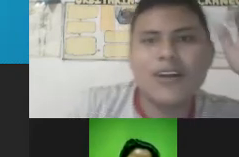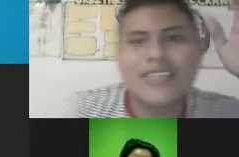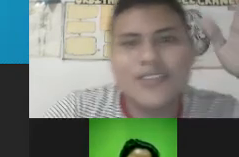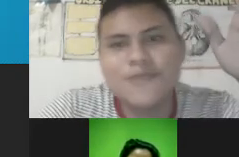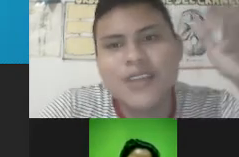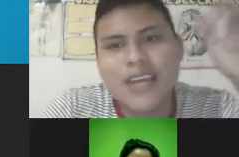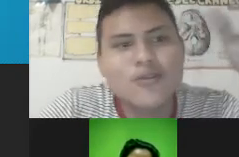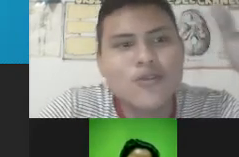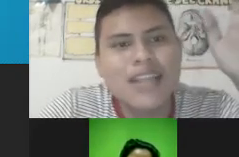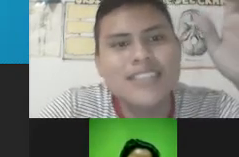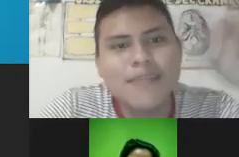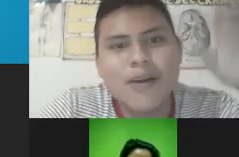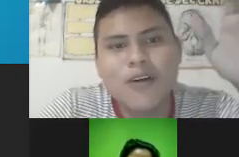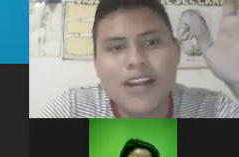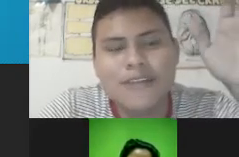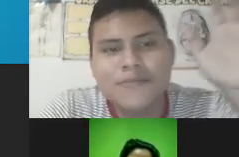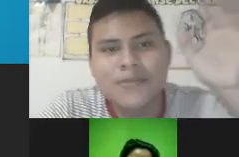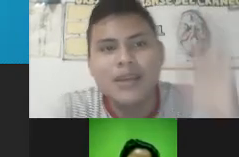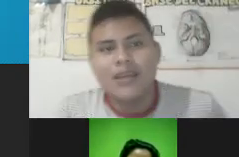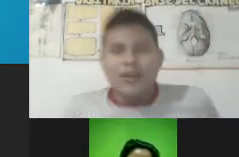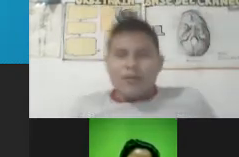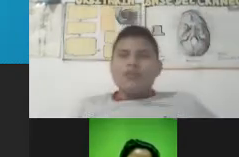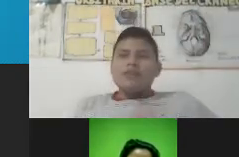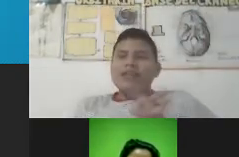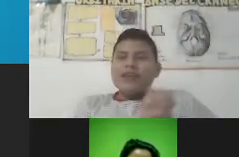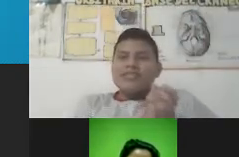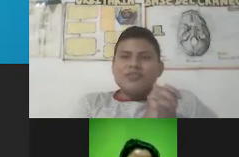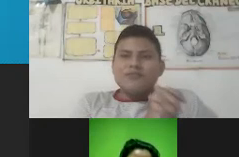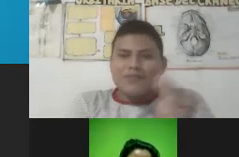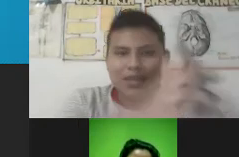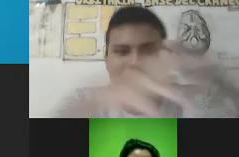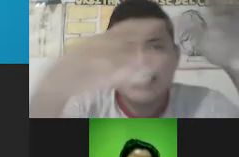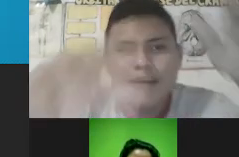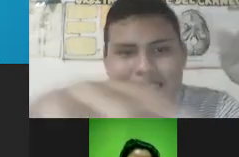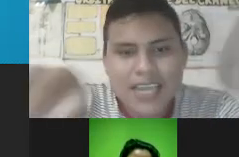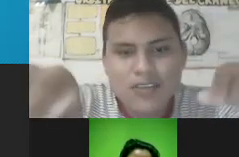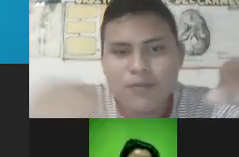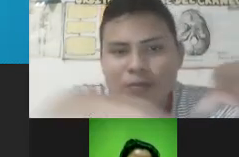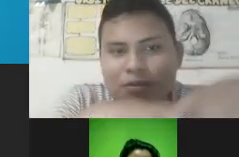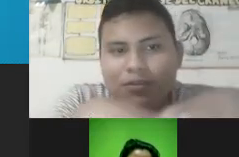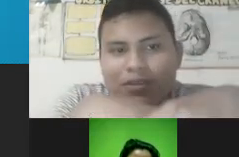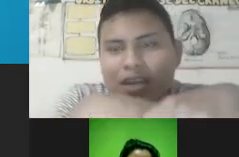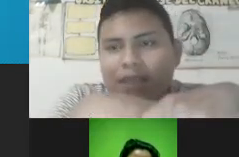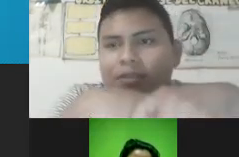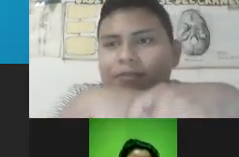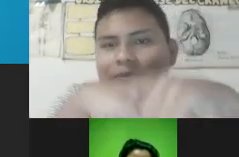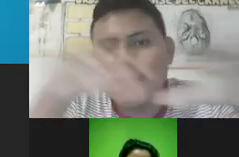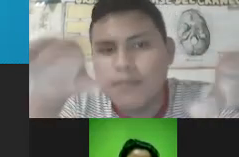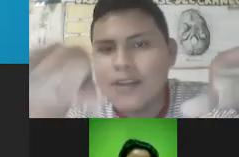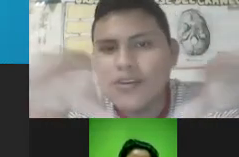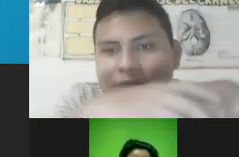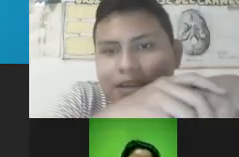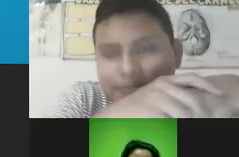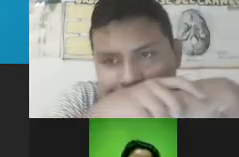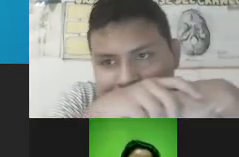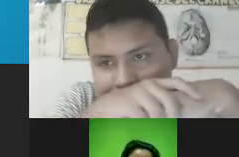Nivel de organización, estructural y sistemas corporales. Un nivel de organización se basa en estos puntos. Tenemos